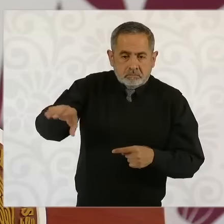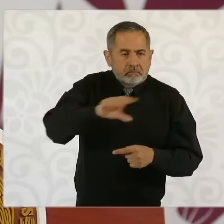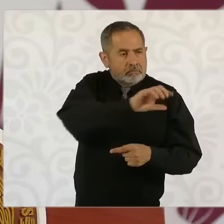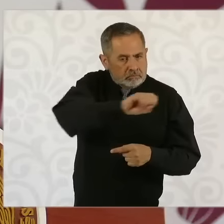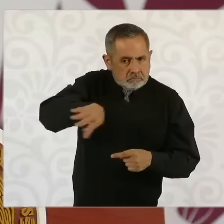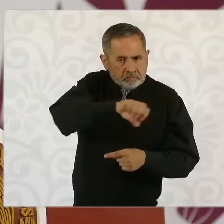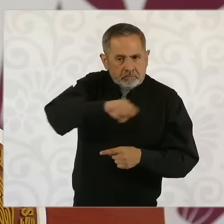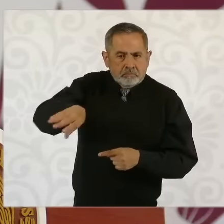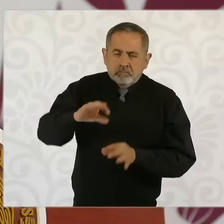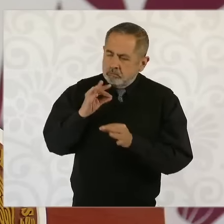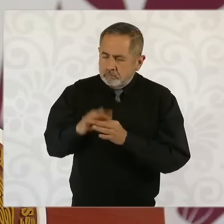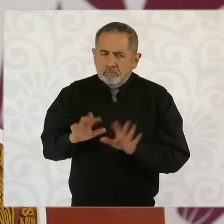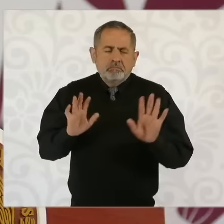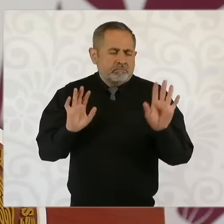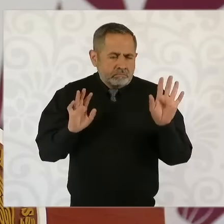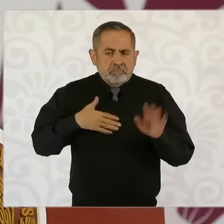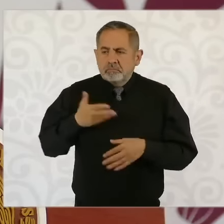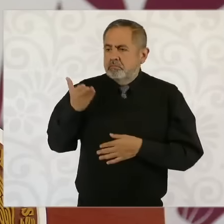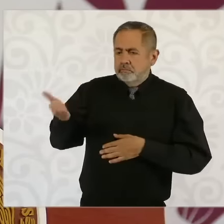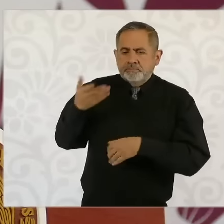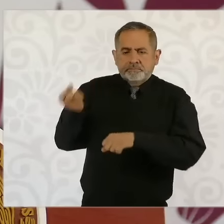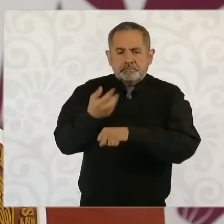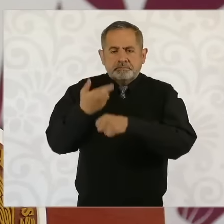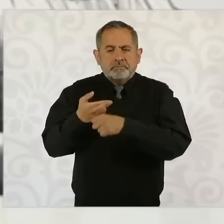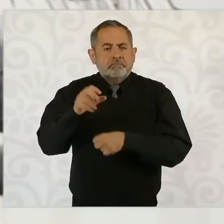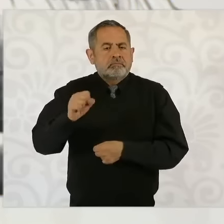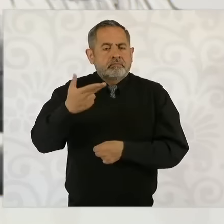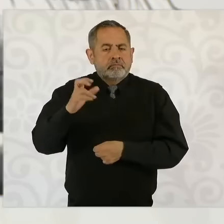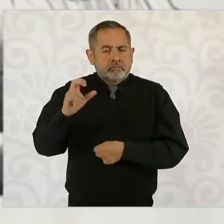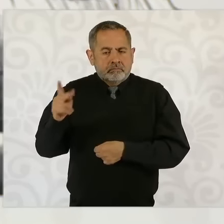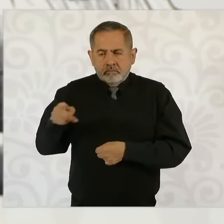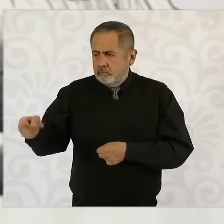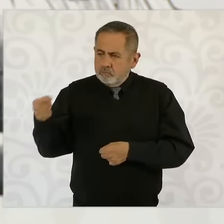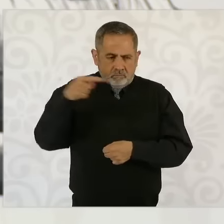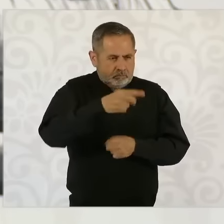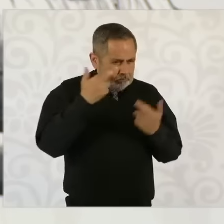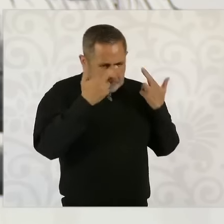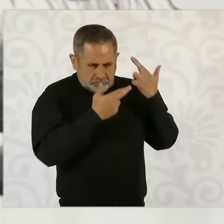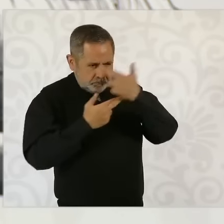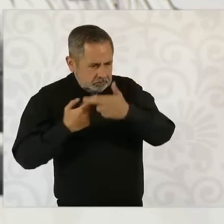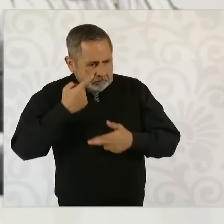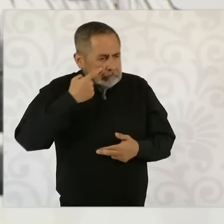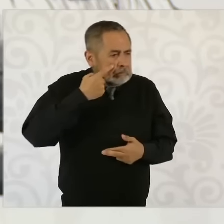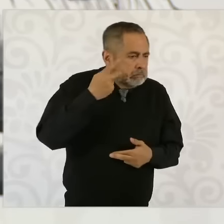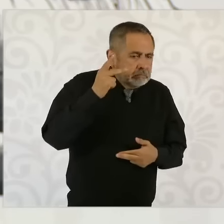pedí al secretario de Hacienda que hicieran una revisión de esto